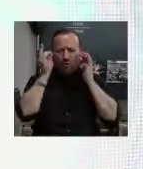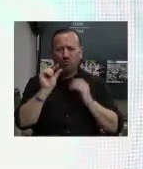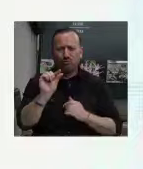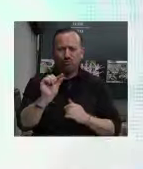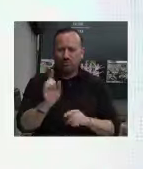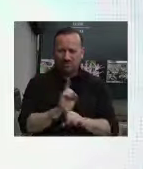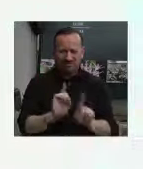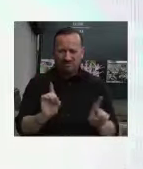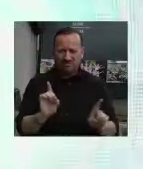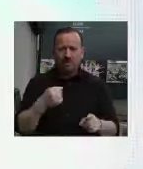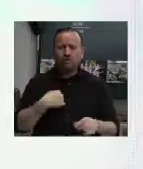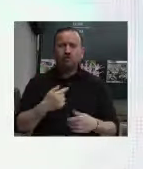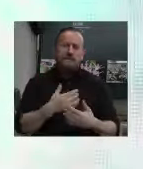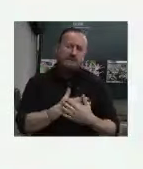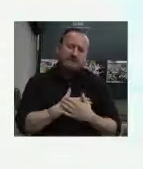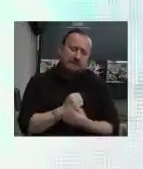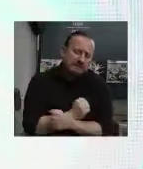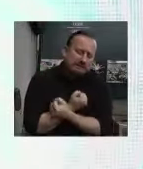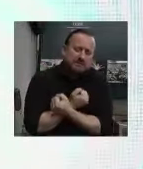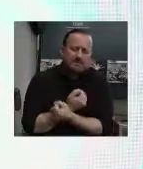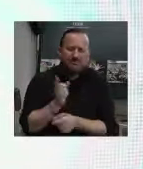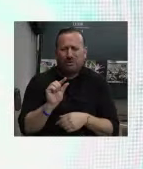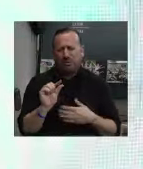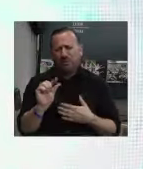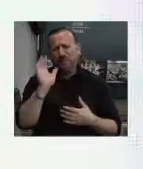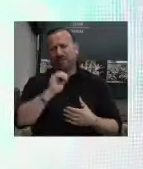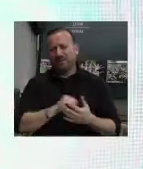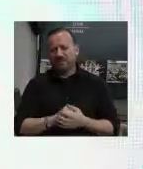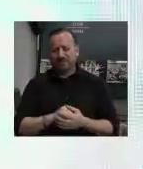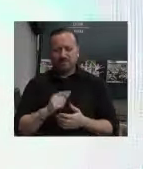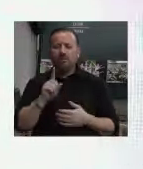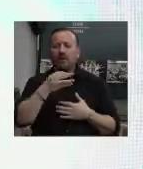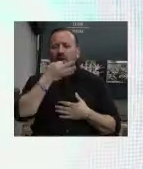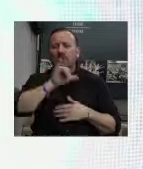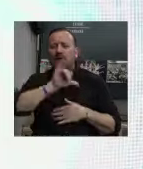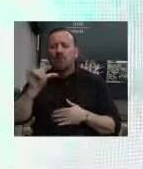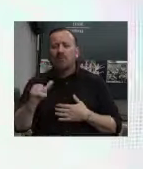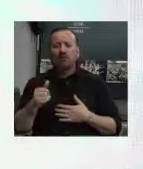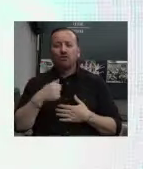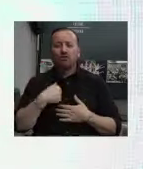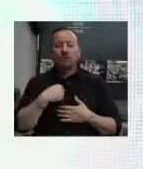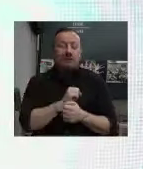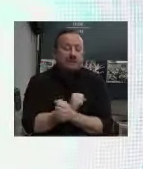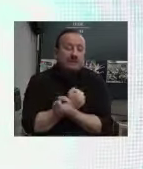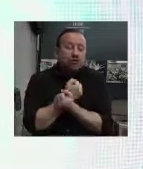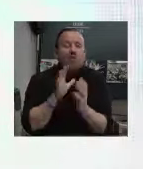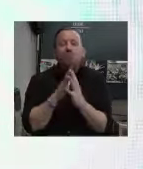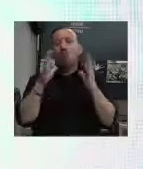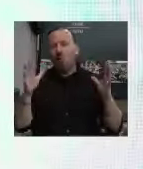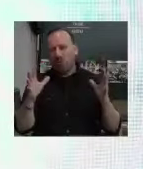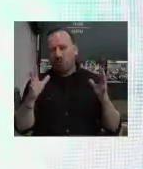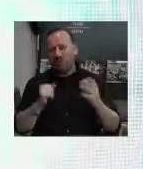poquito yo te quiero No eso es muy chiquito que uno dice a continuación yo te quiero